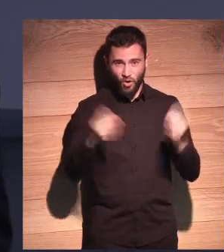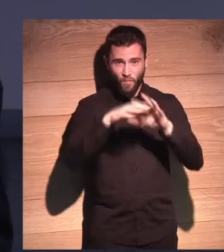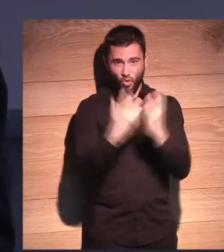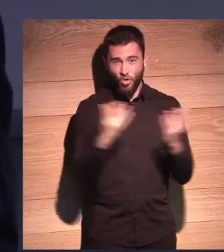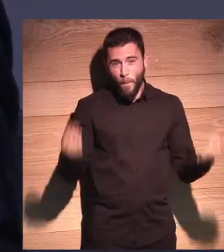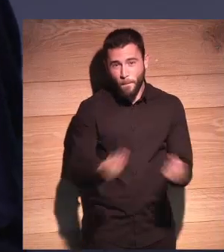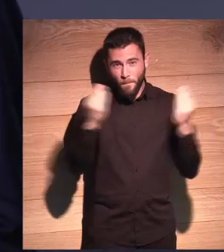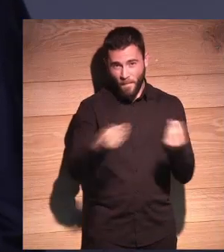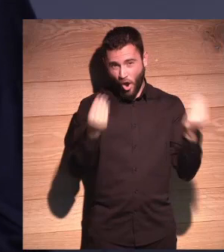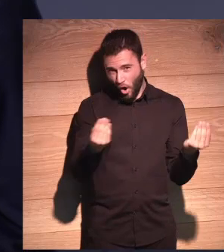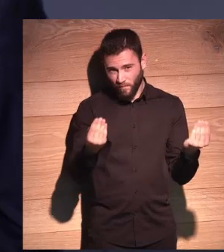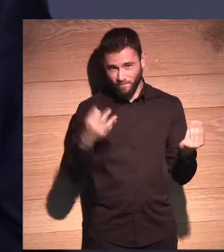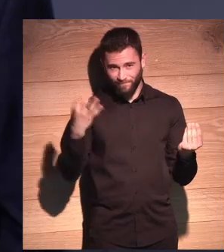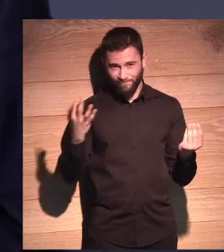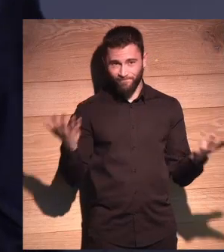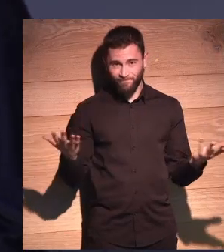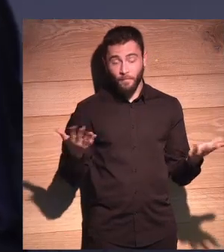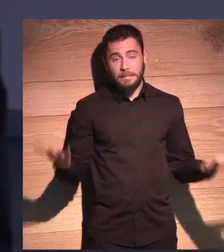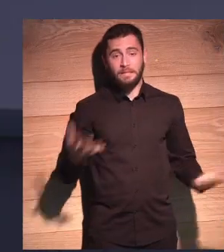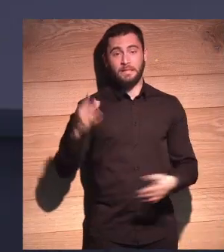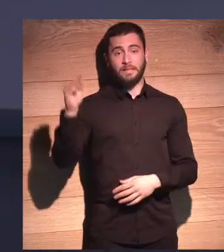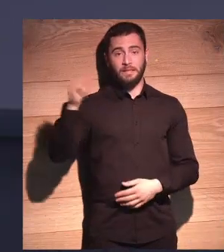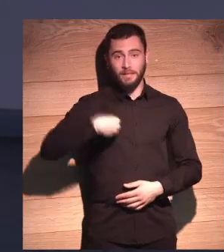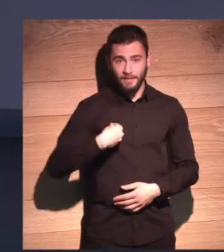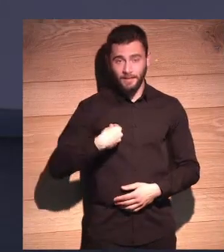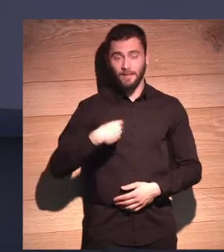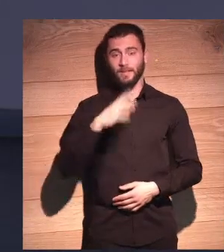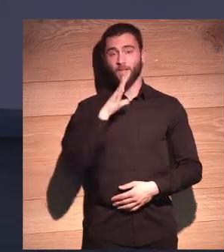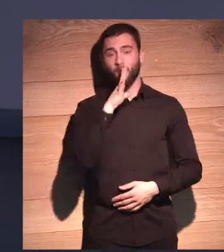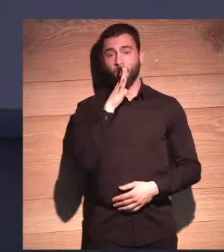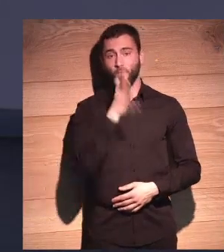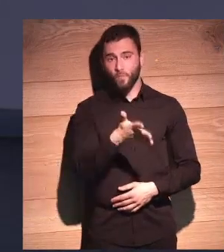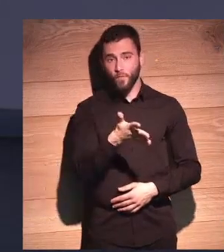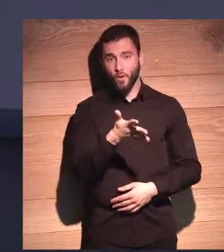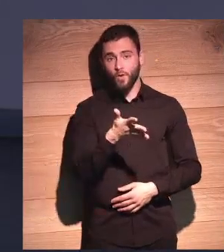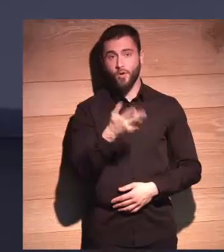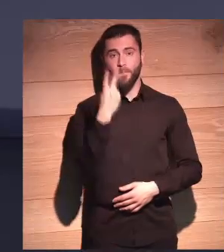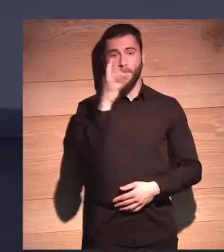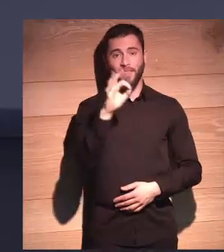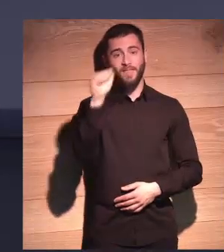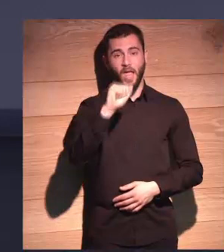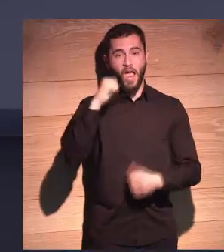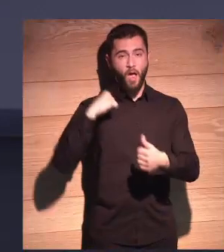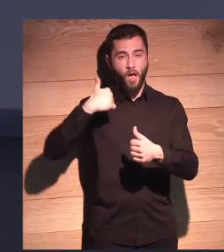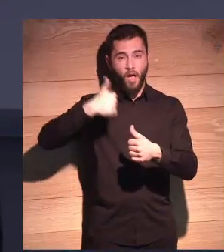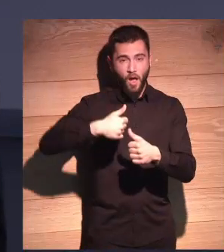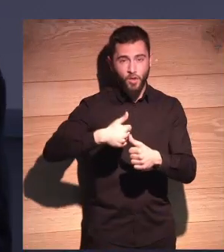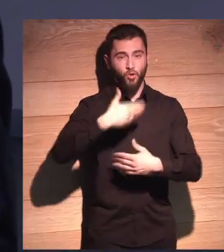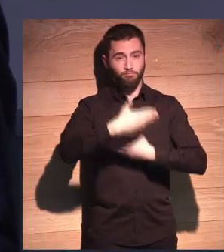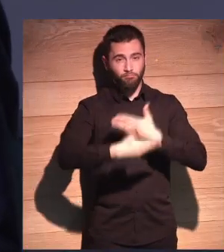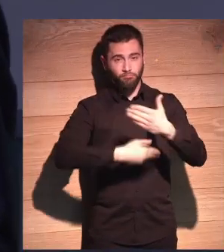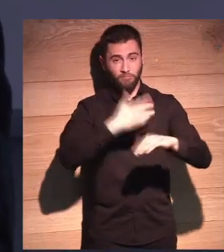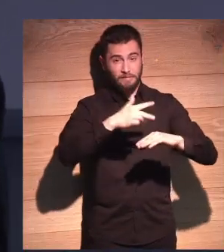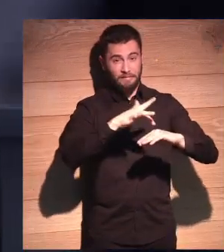mejor. Pero desgraciadamente, en estos 20 años de desarrollo